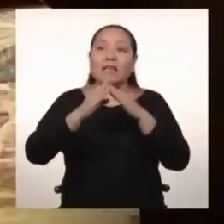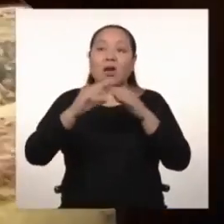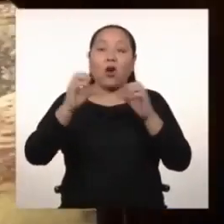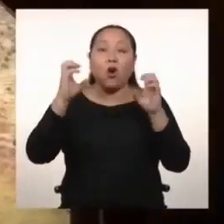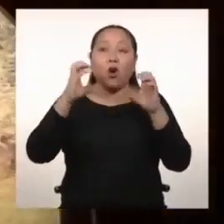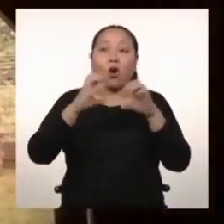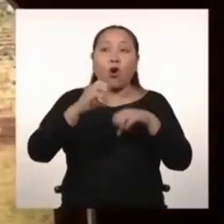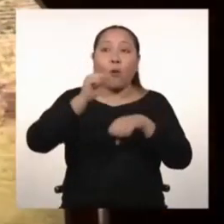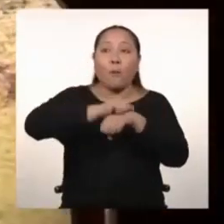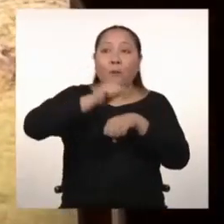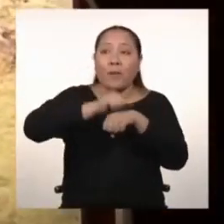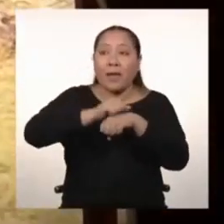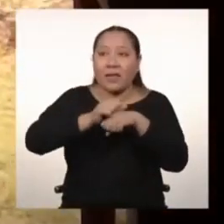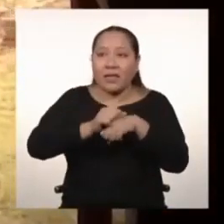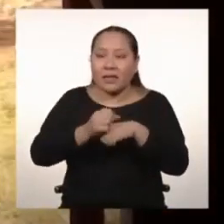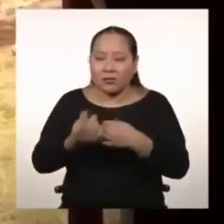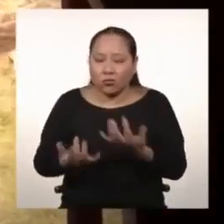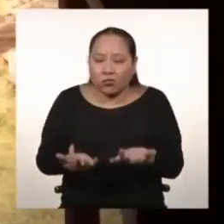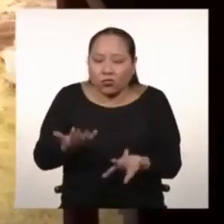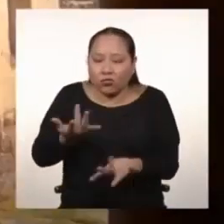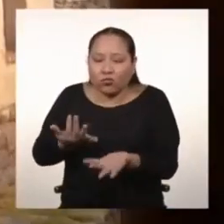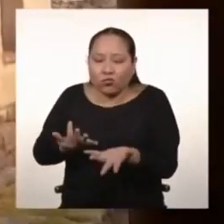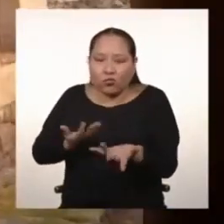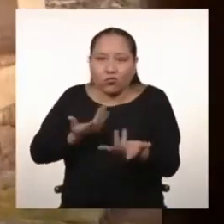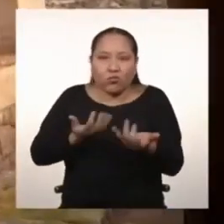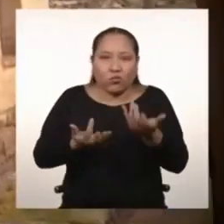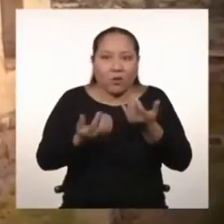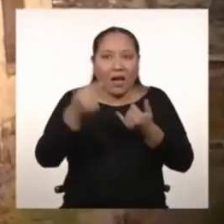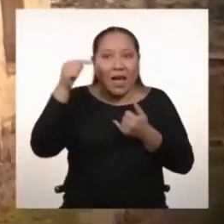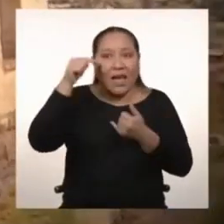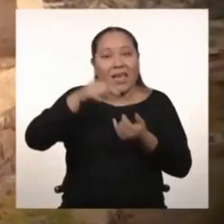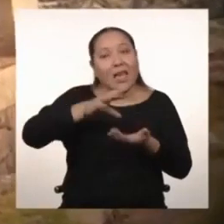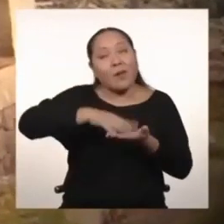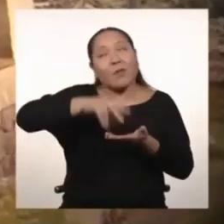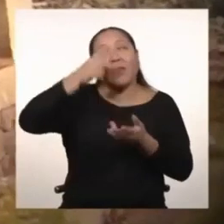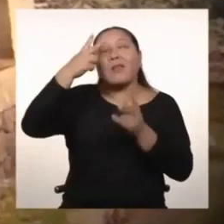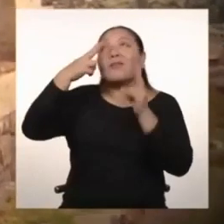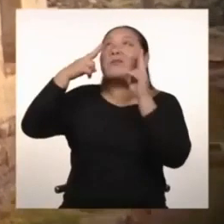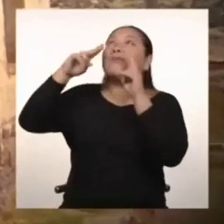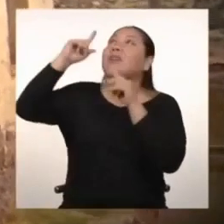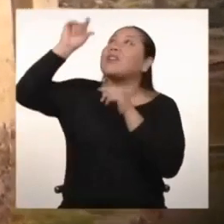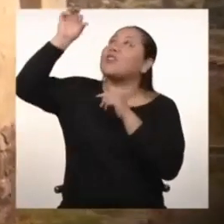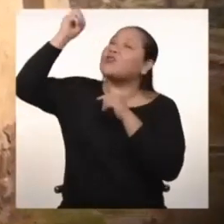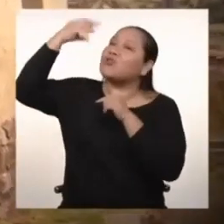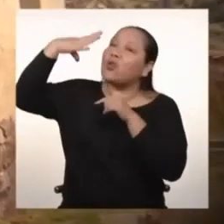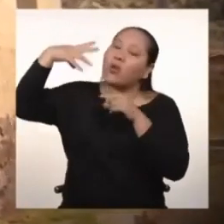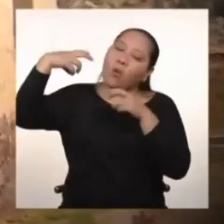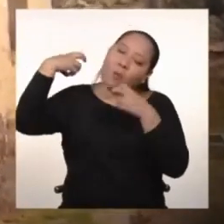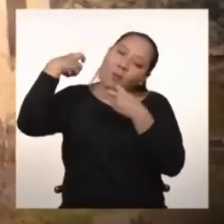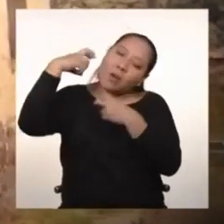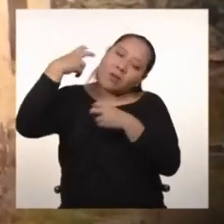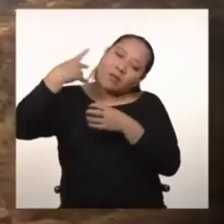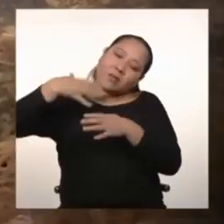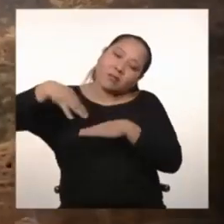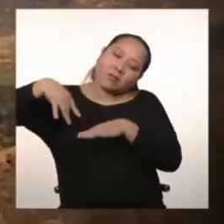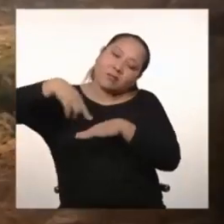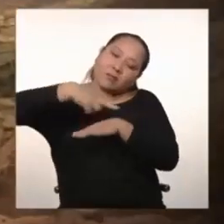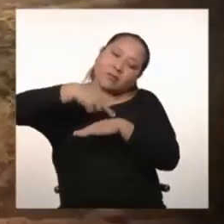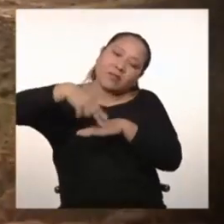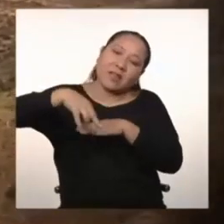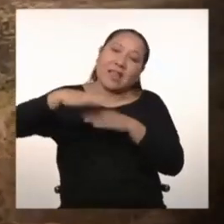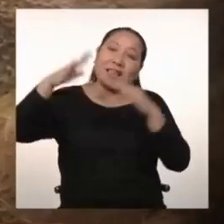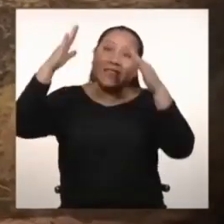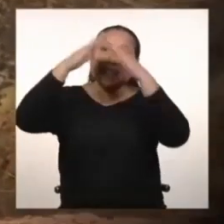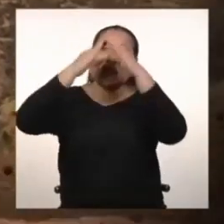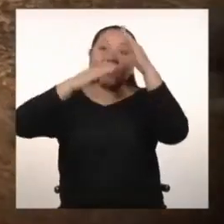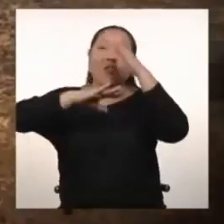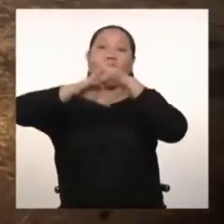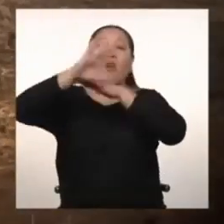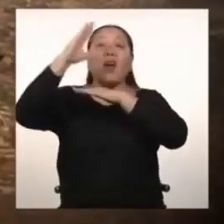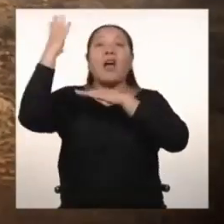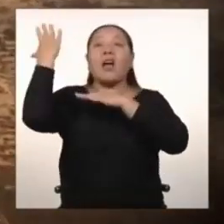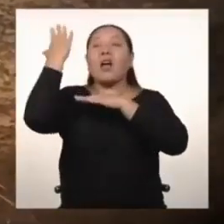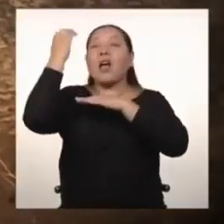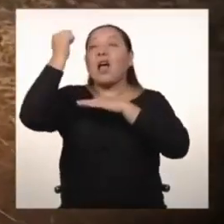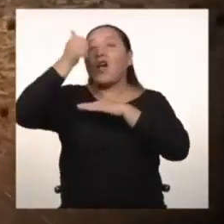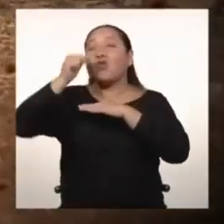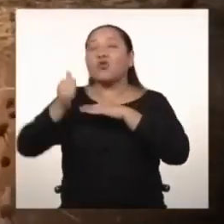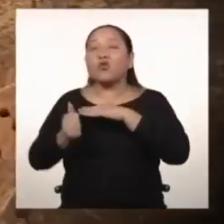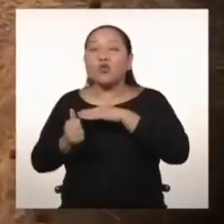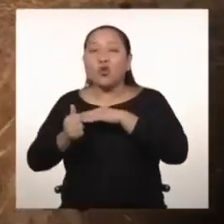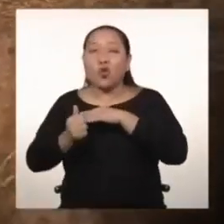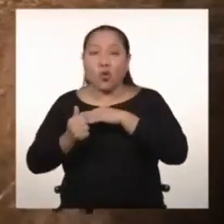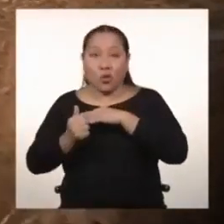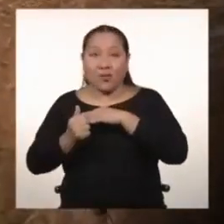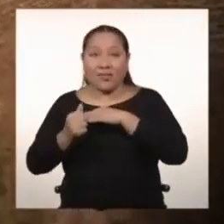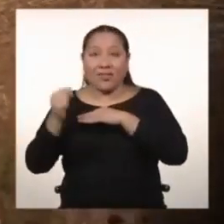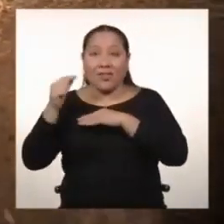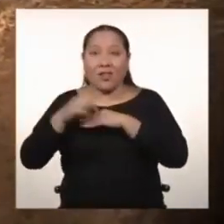húmedo, salpicado de hierba. Desde allí aprendería a ver el sol paseando por el cielo azul de la sierra con su cortejo de nubes, como un